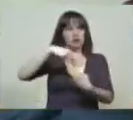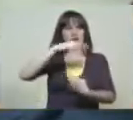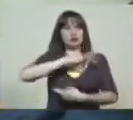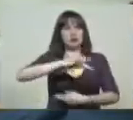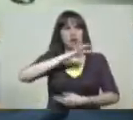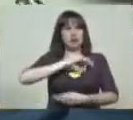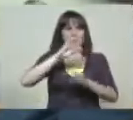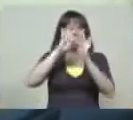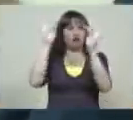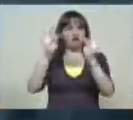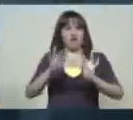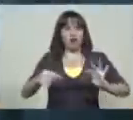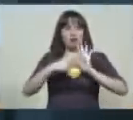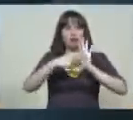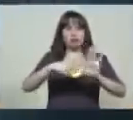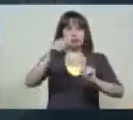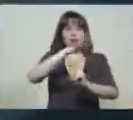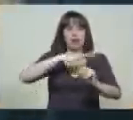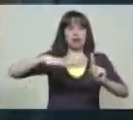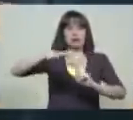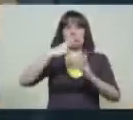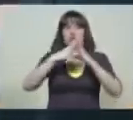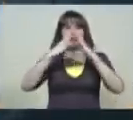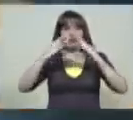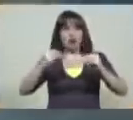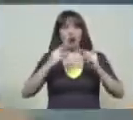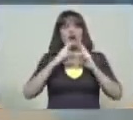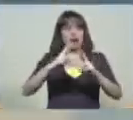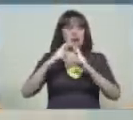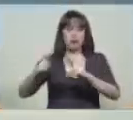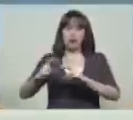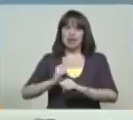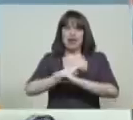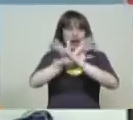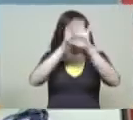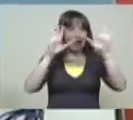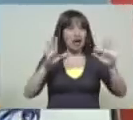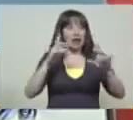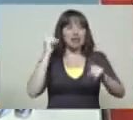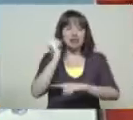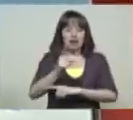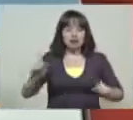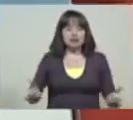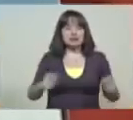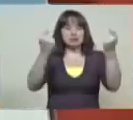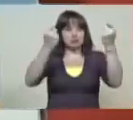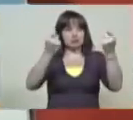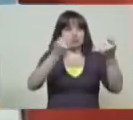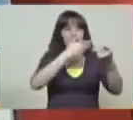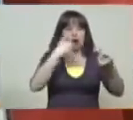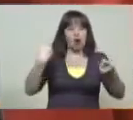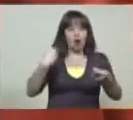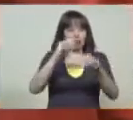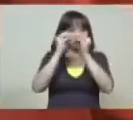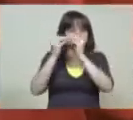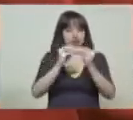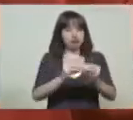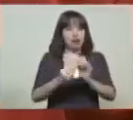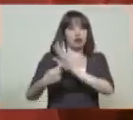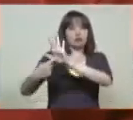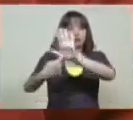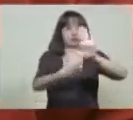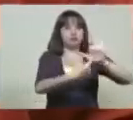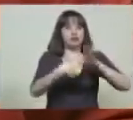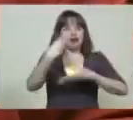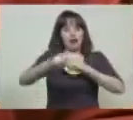endógeno autosustentable. Aquí están respuestas claves que debemos rescatar y ponerlas al frente de las